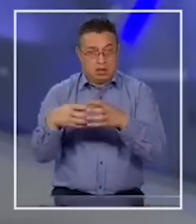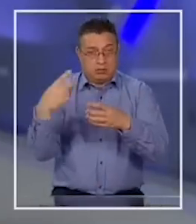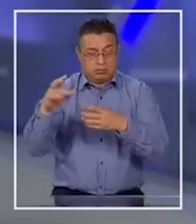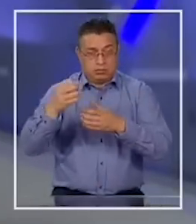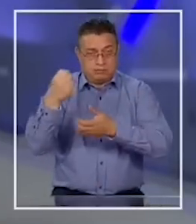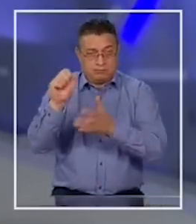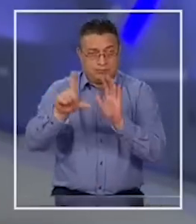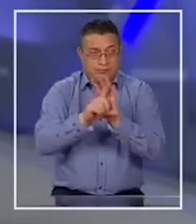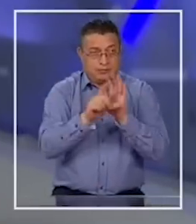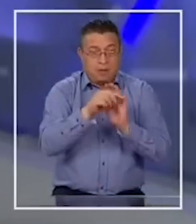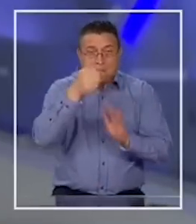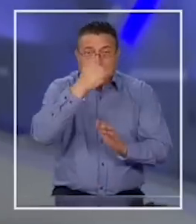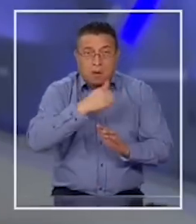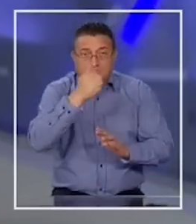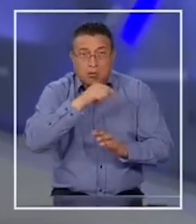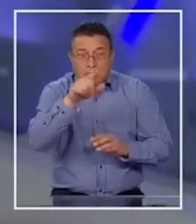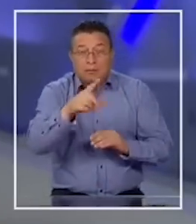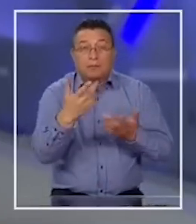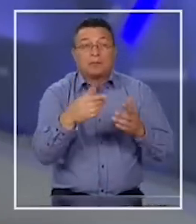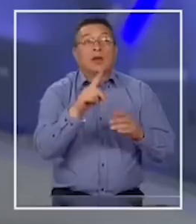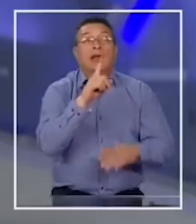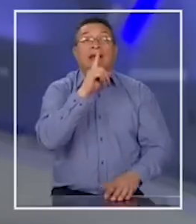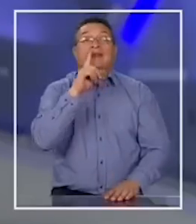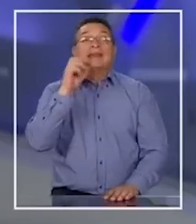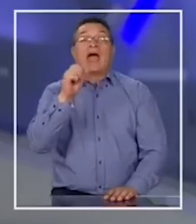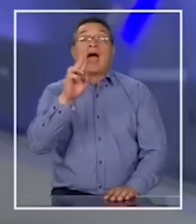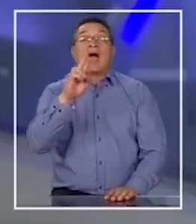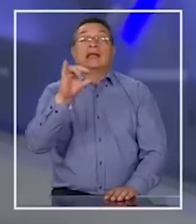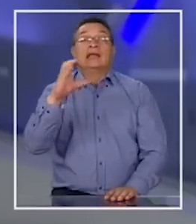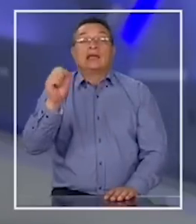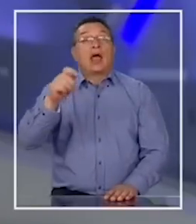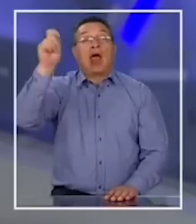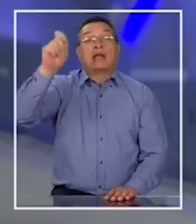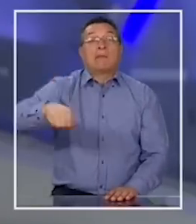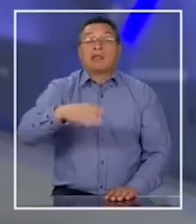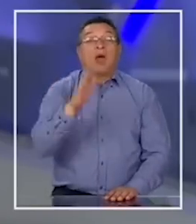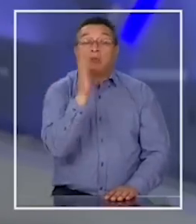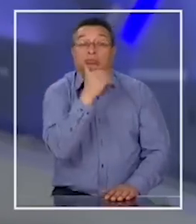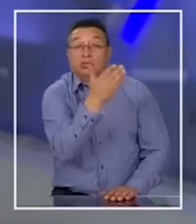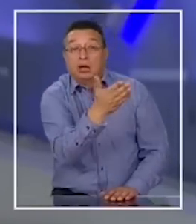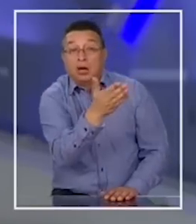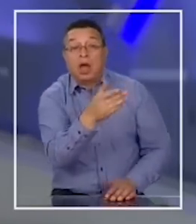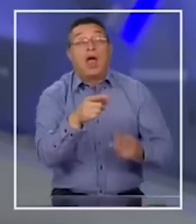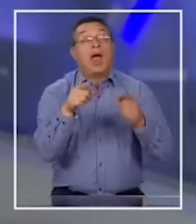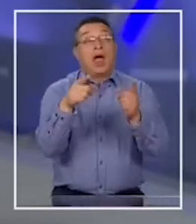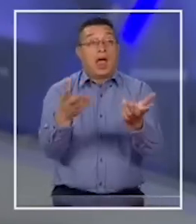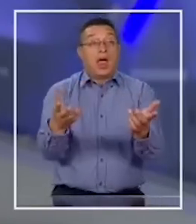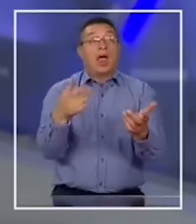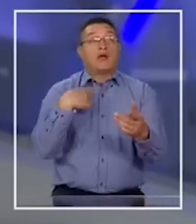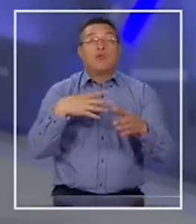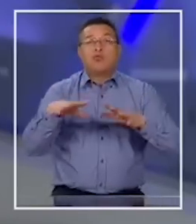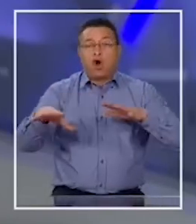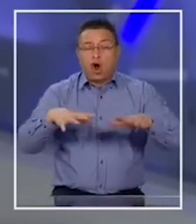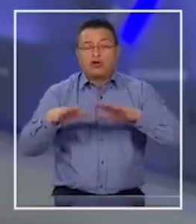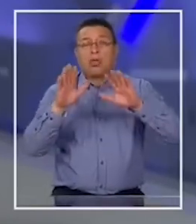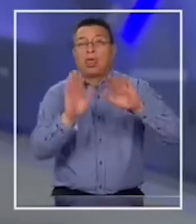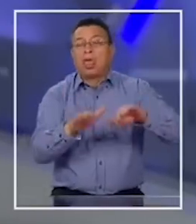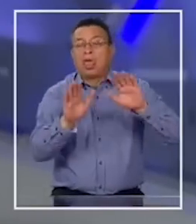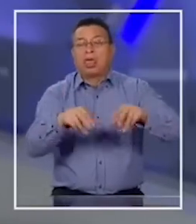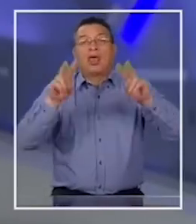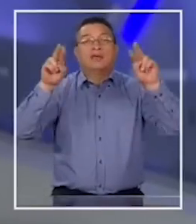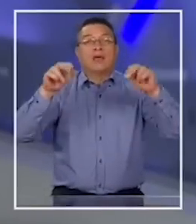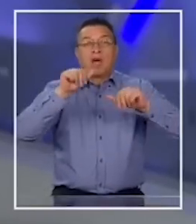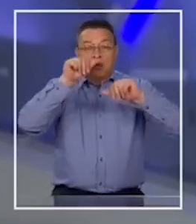que duermen el sueño Lo justo en la dirección de crédito prendario la tierra rica no son rematado Hay un montón de cosas que se están dejando de hacer hace mucho rato en materia